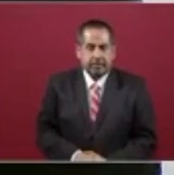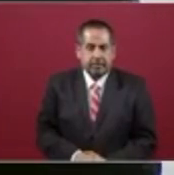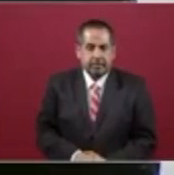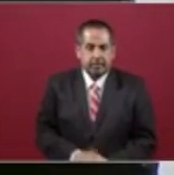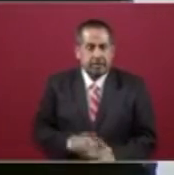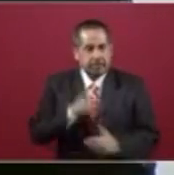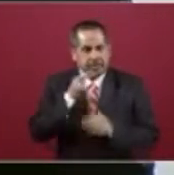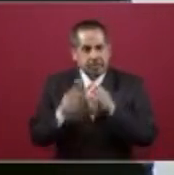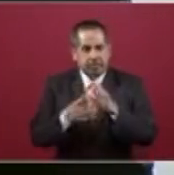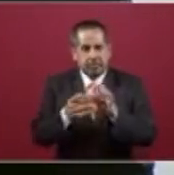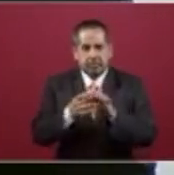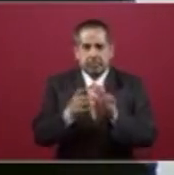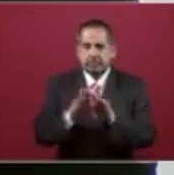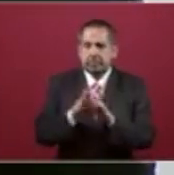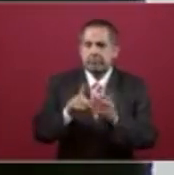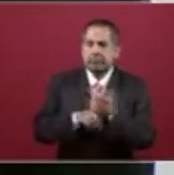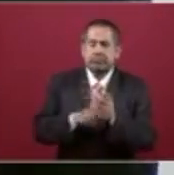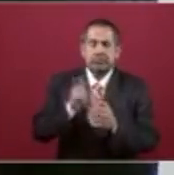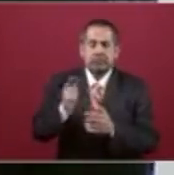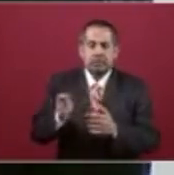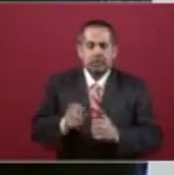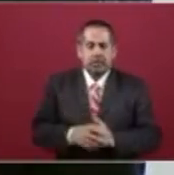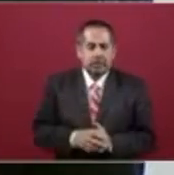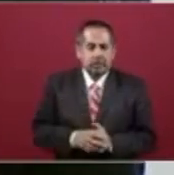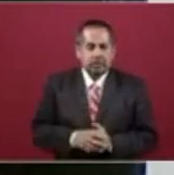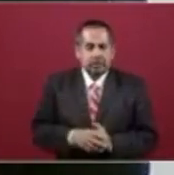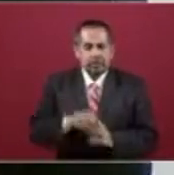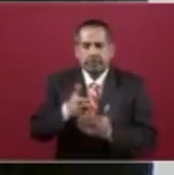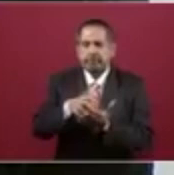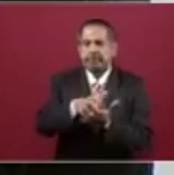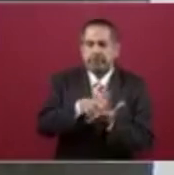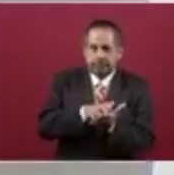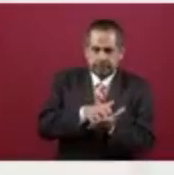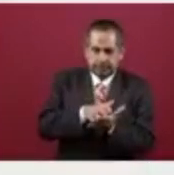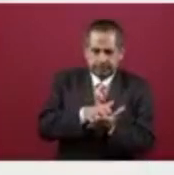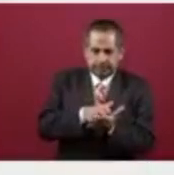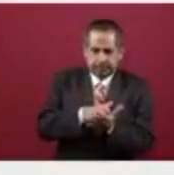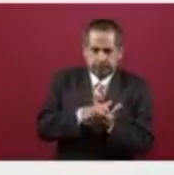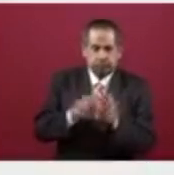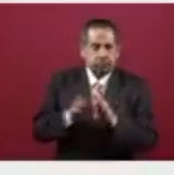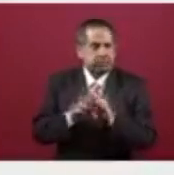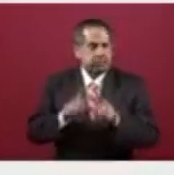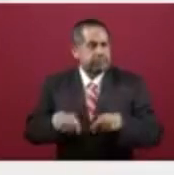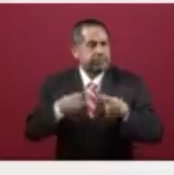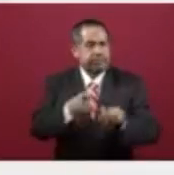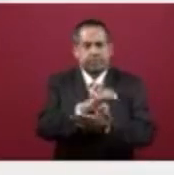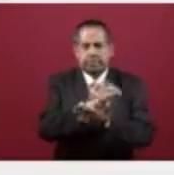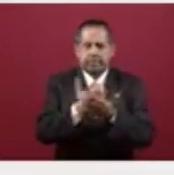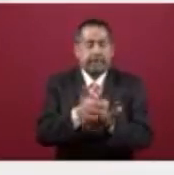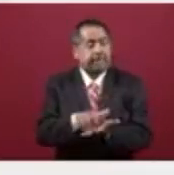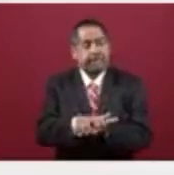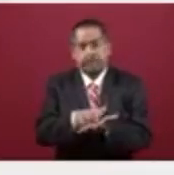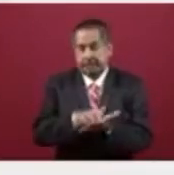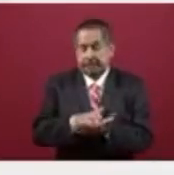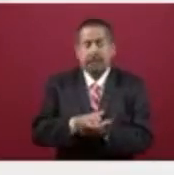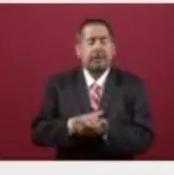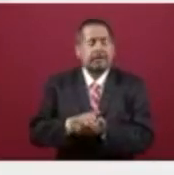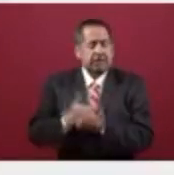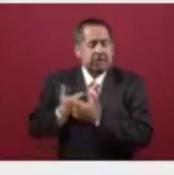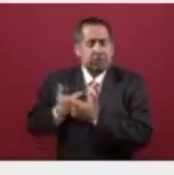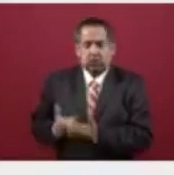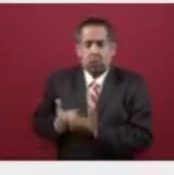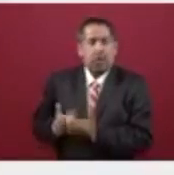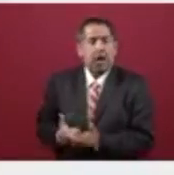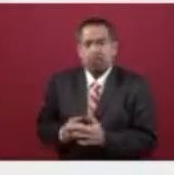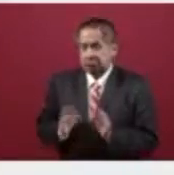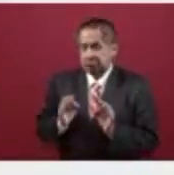comentarles que se lleva ya un importante avance en la contratación. Les decía hace un momento